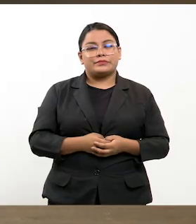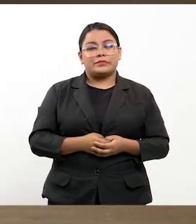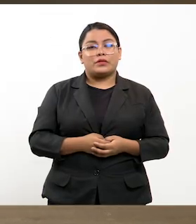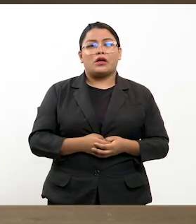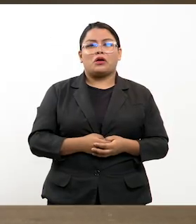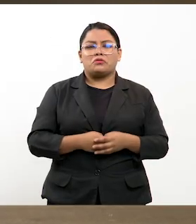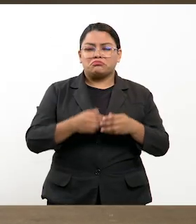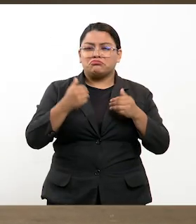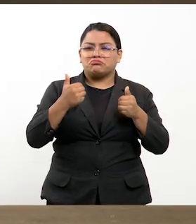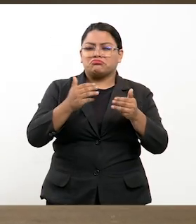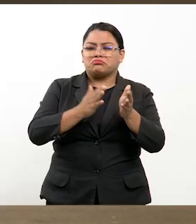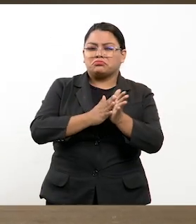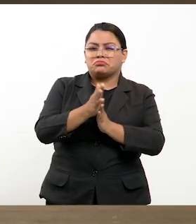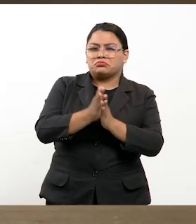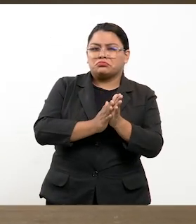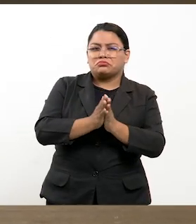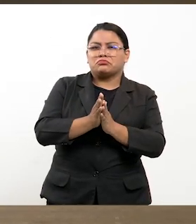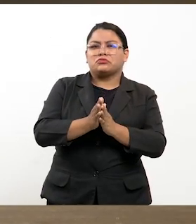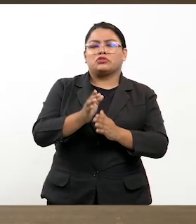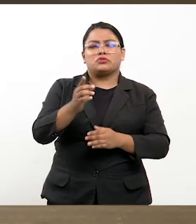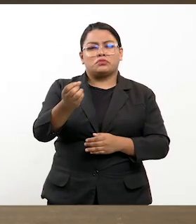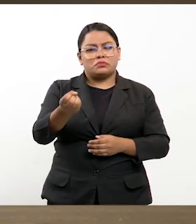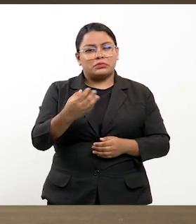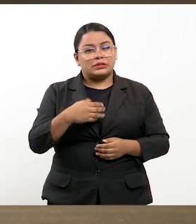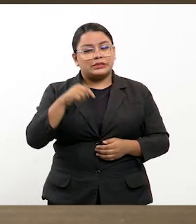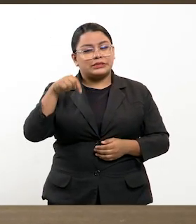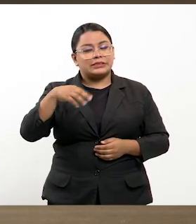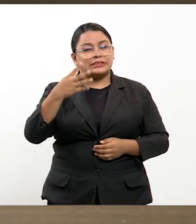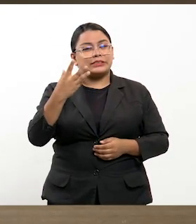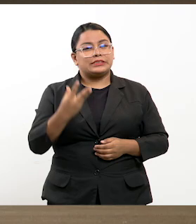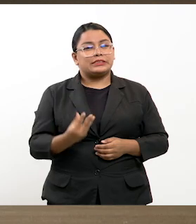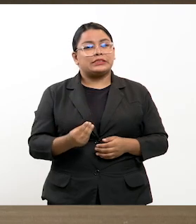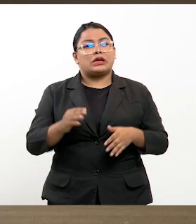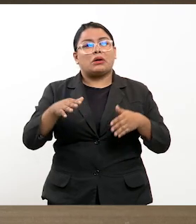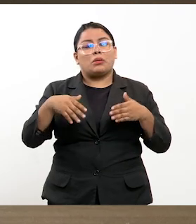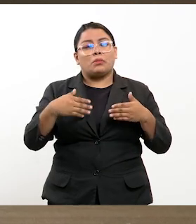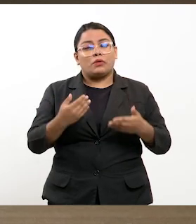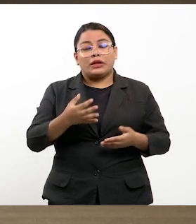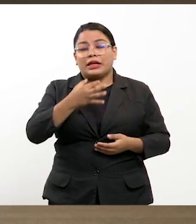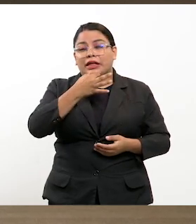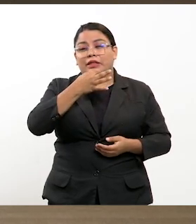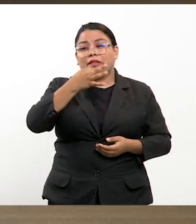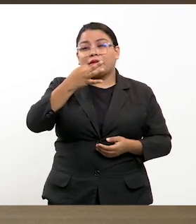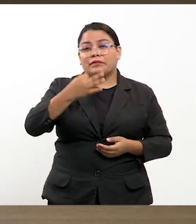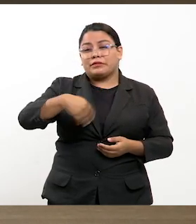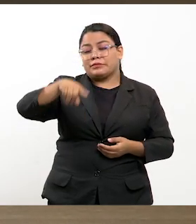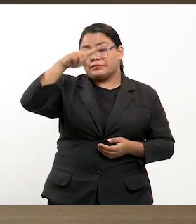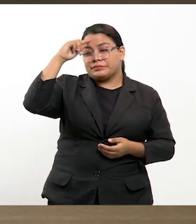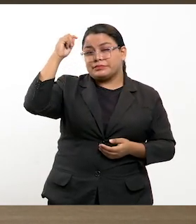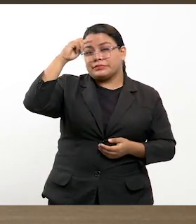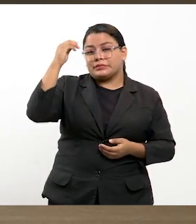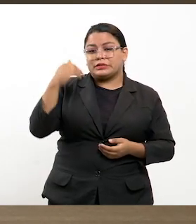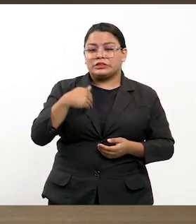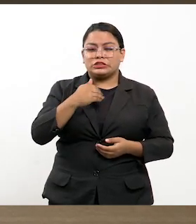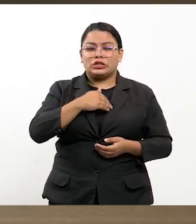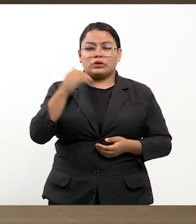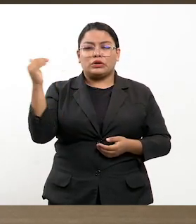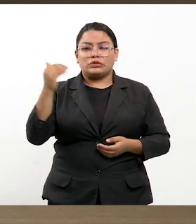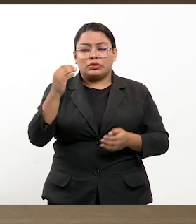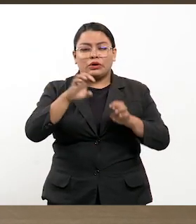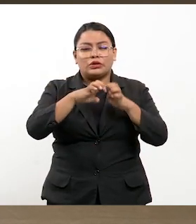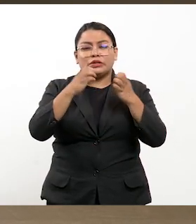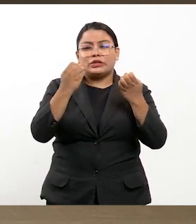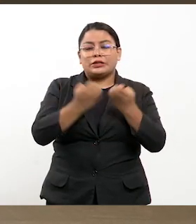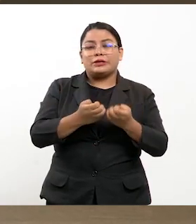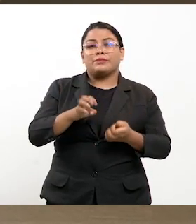Marlene, me parece muy interesante todo lo que hemos abordado este día, puesto que realmente con el trabajo del MINED y del equipo de